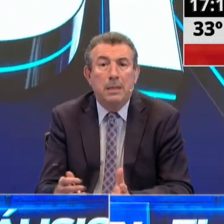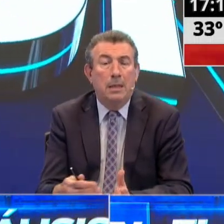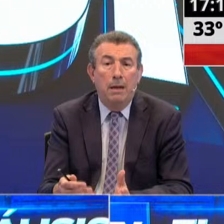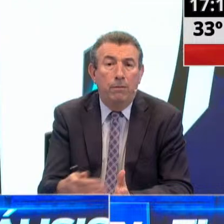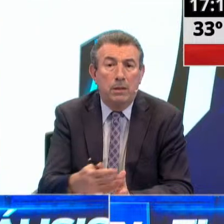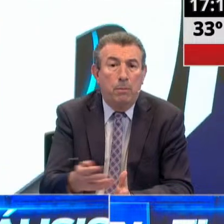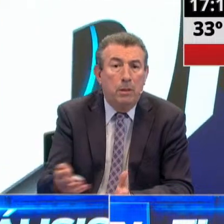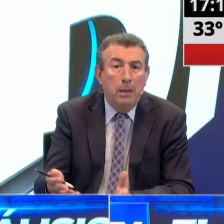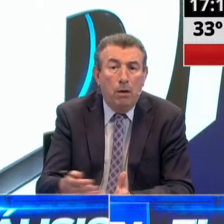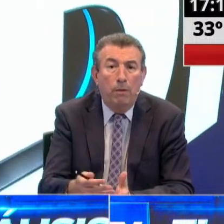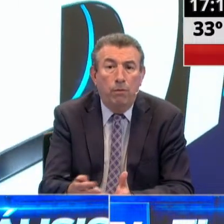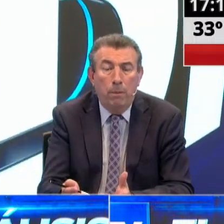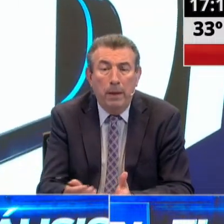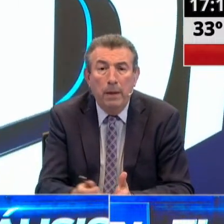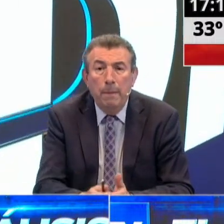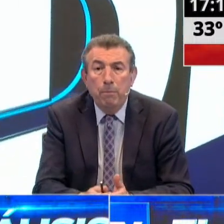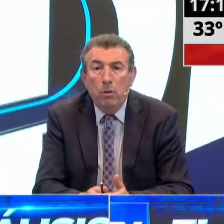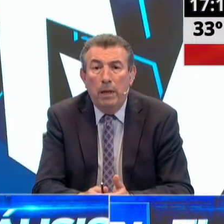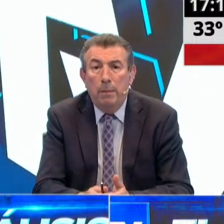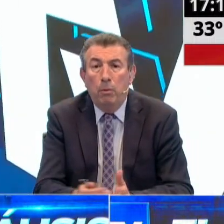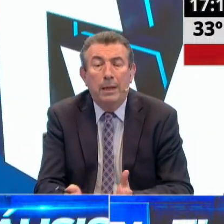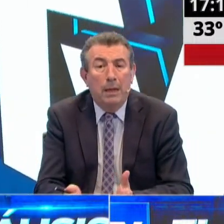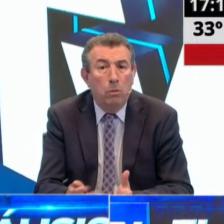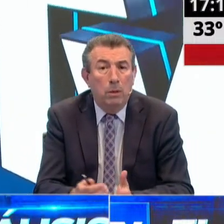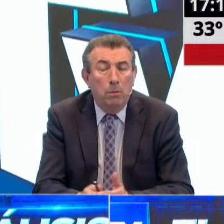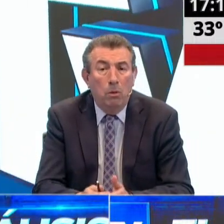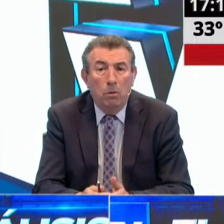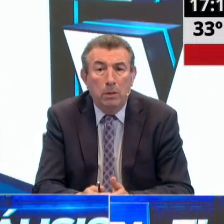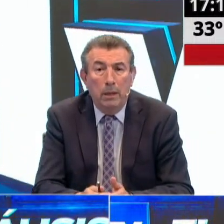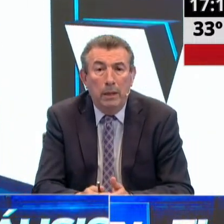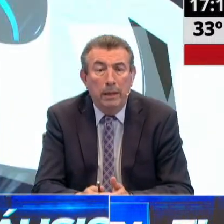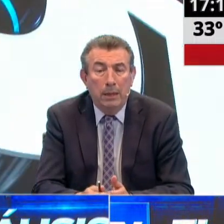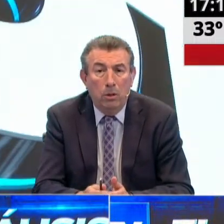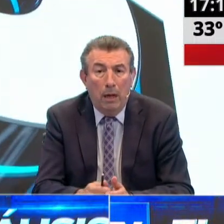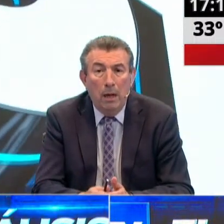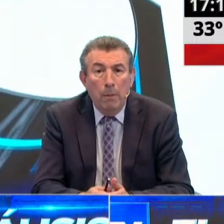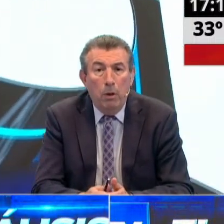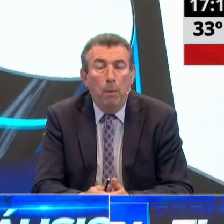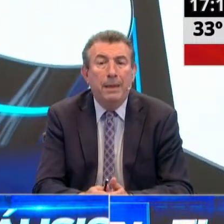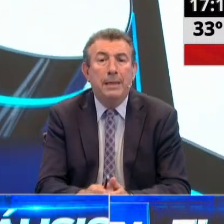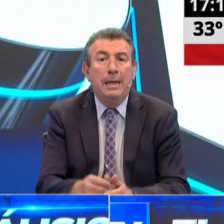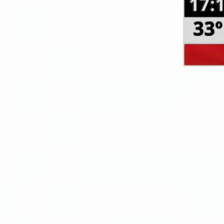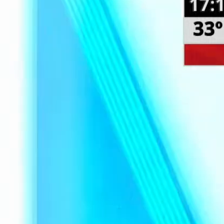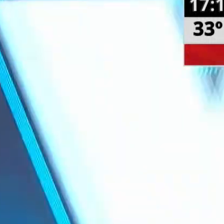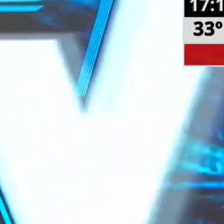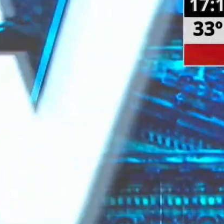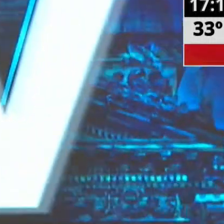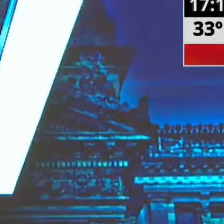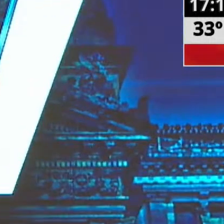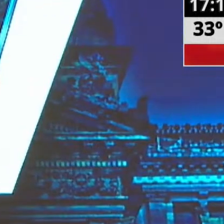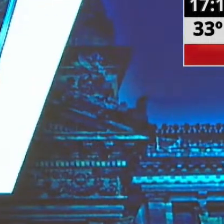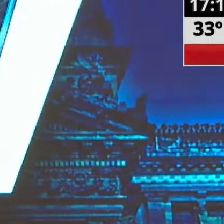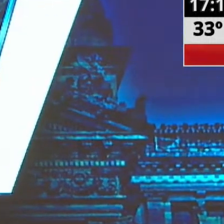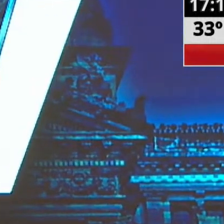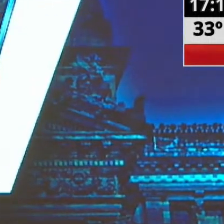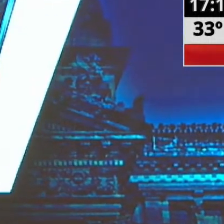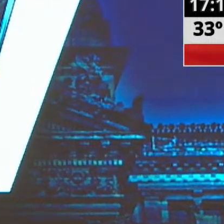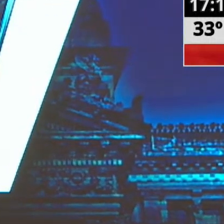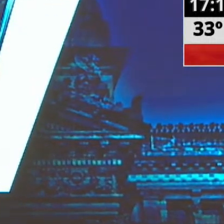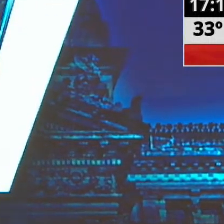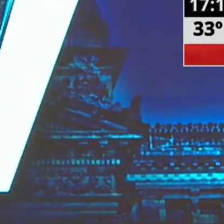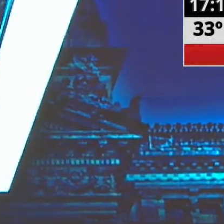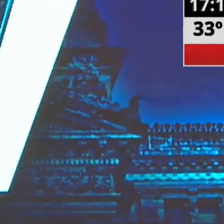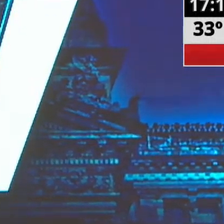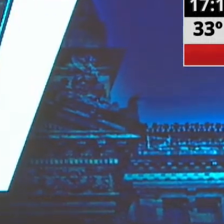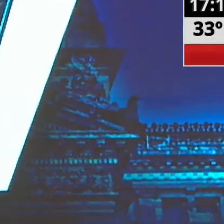países, más allá de la fuerza política que conforme el Poder Ejecutivo nacional. Bueno, parte de la actividad que tiene esta Cámara de Diputados, decimos,